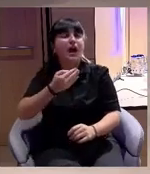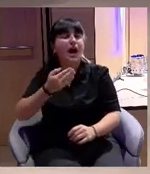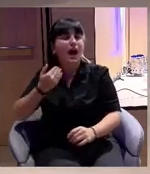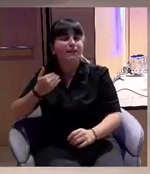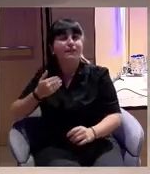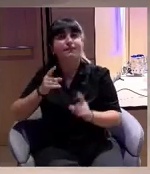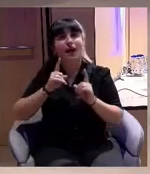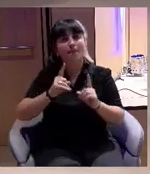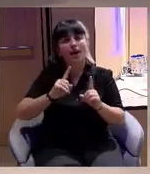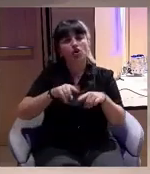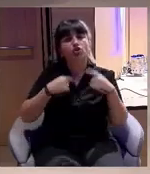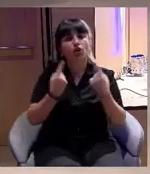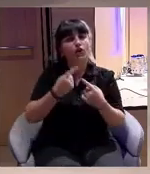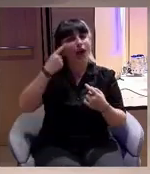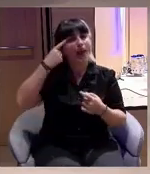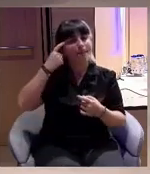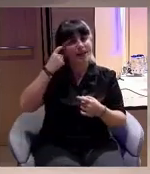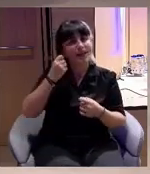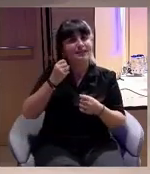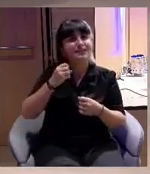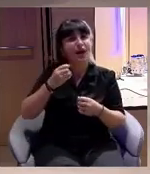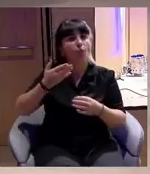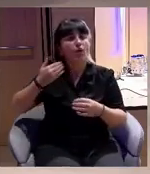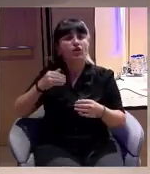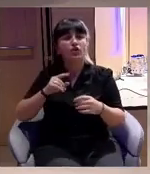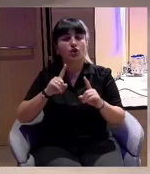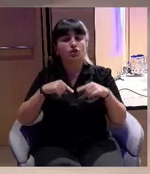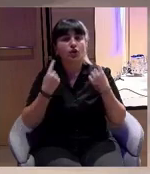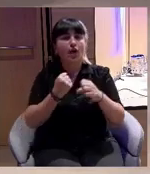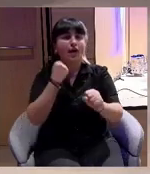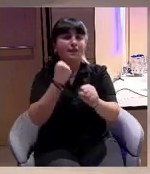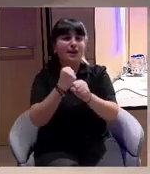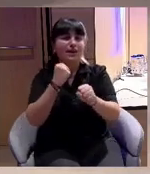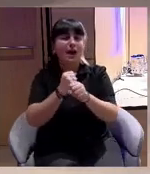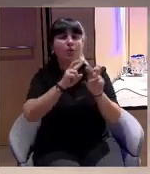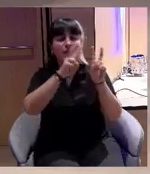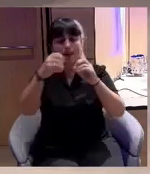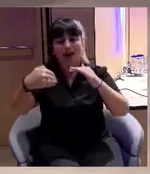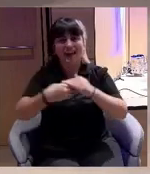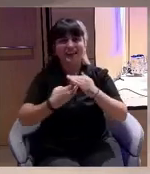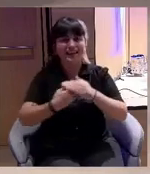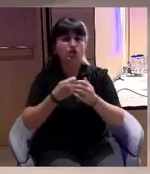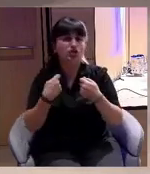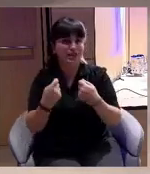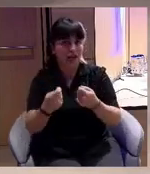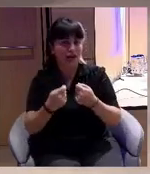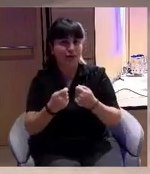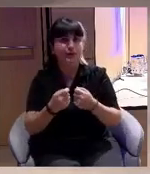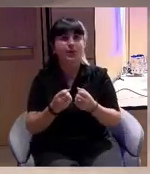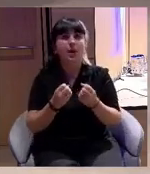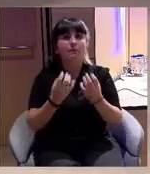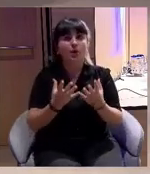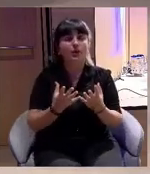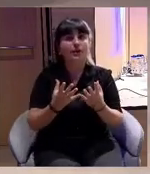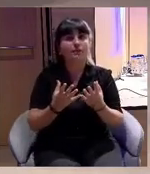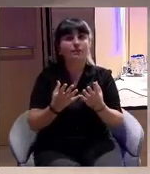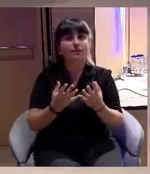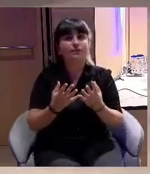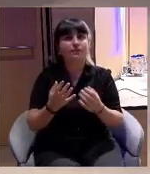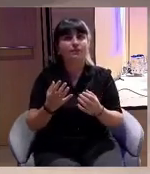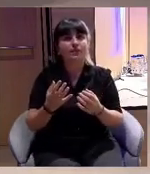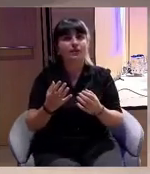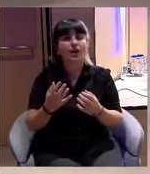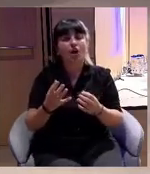la experiencia que tuvimos cuando trabajamos con las declaraciones de ingresos y gastos que es que las las